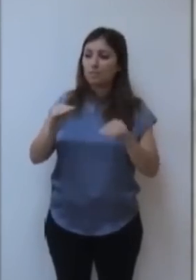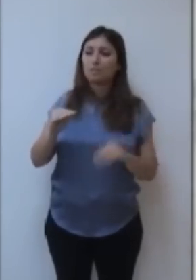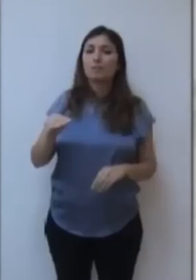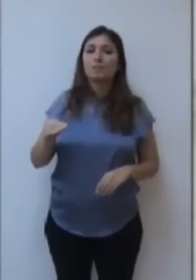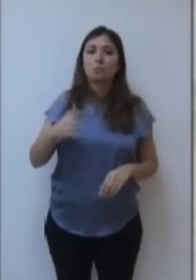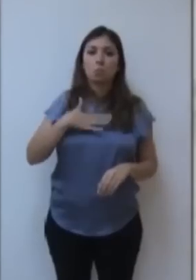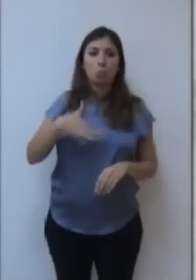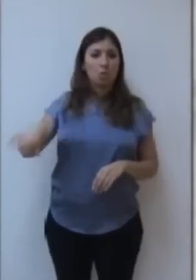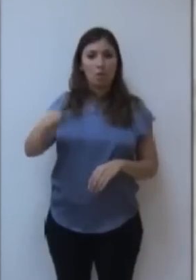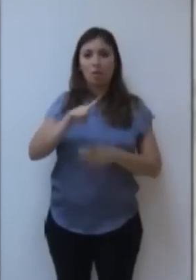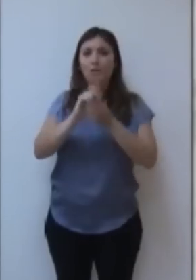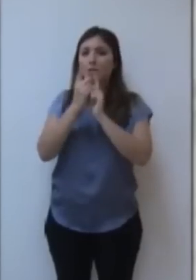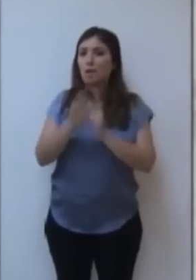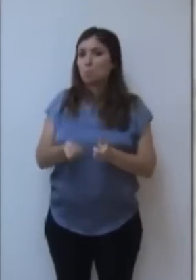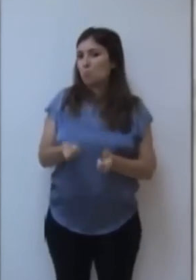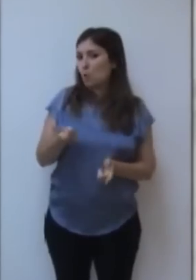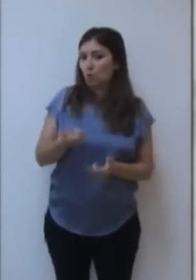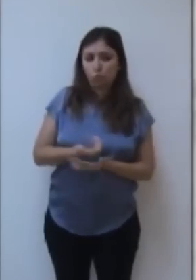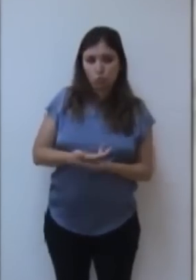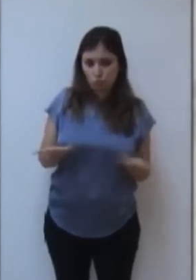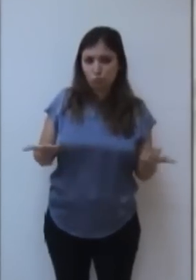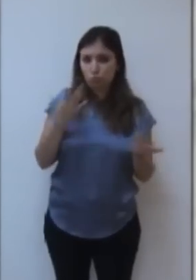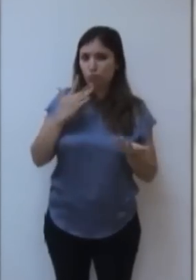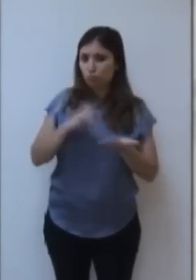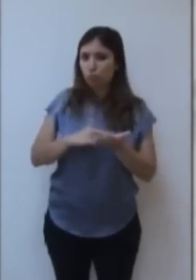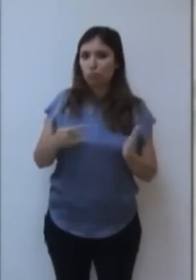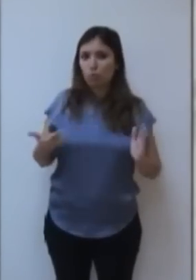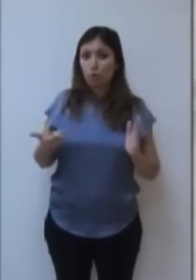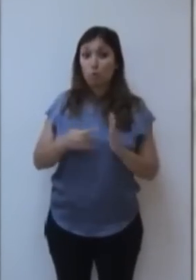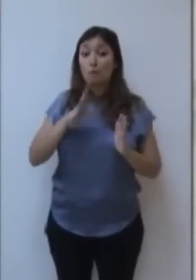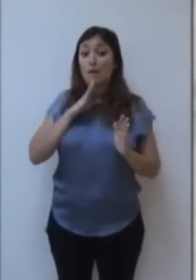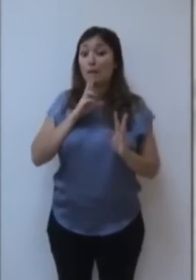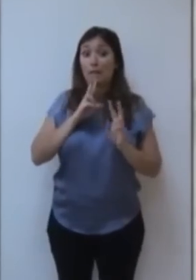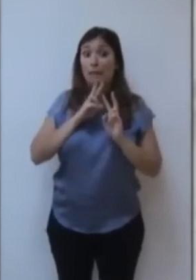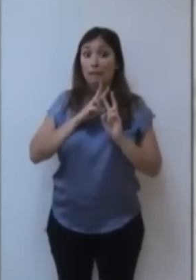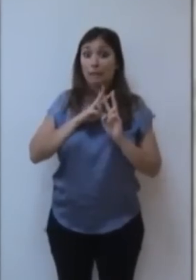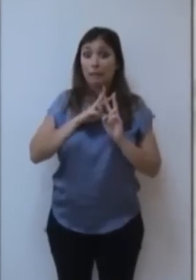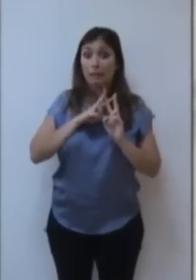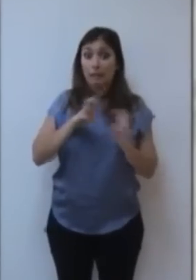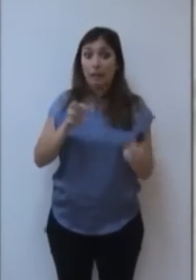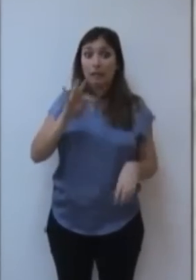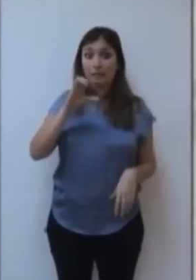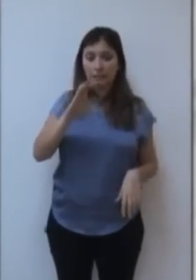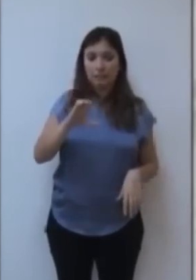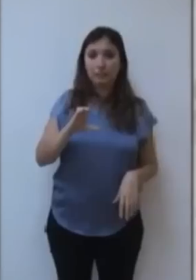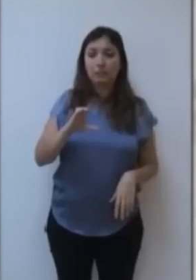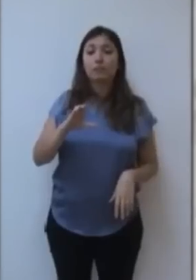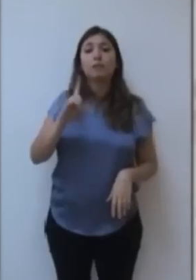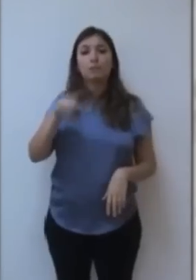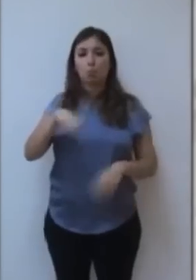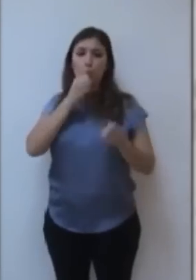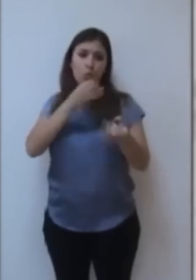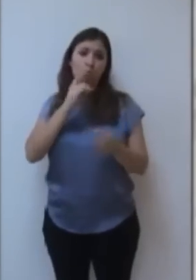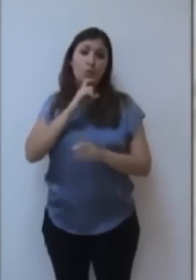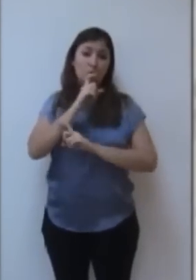hacer pequeños cambios, bueno, yo creo que ese es el proyecto inicial, ¿no?, por lo menos por el proyecto TIC. Y luego, bueno, contar que